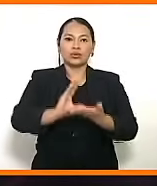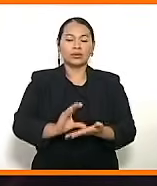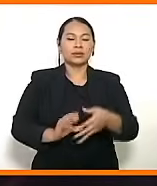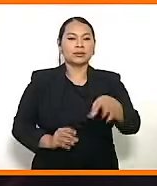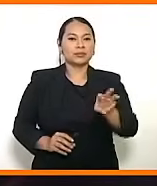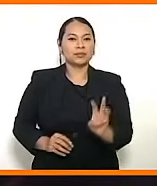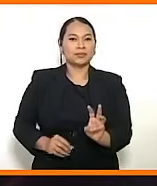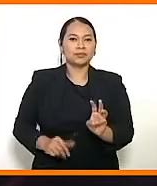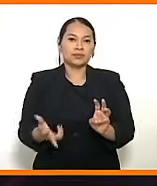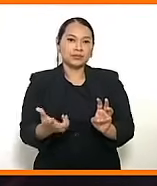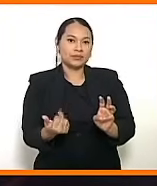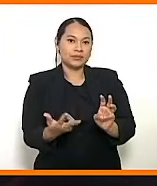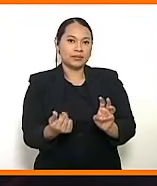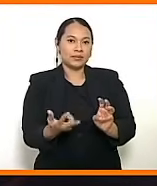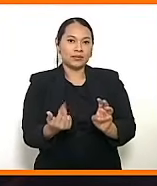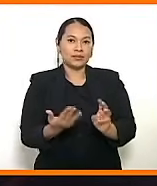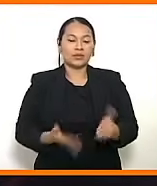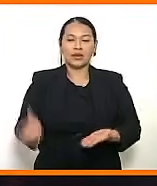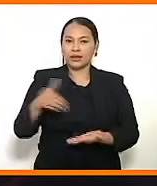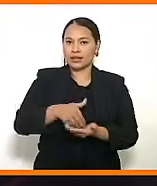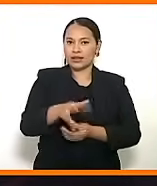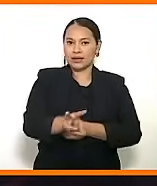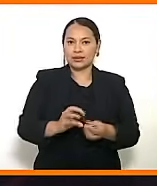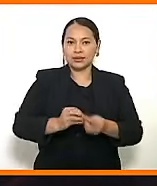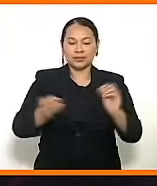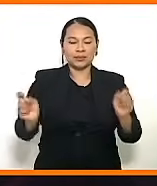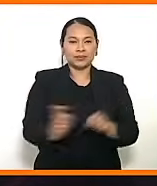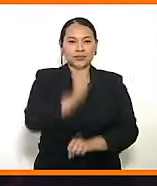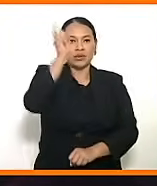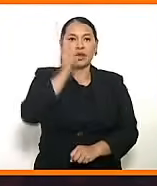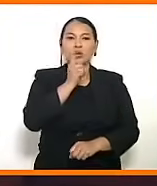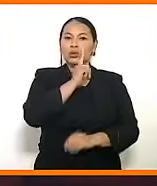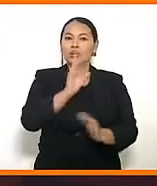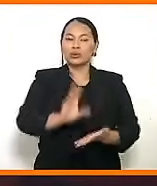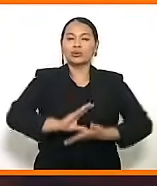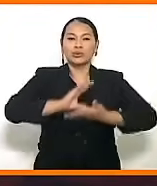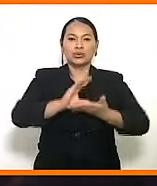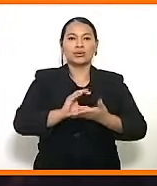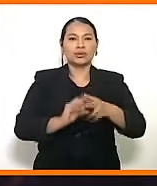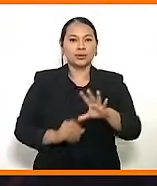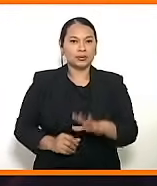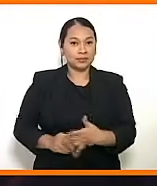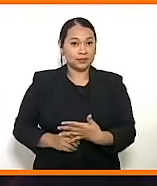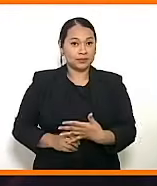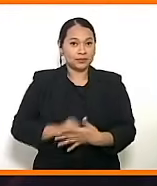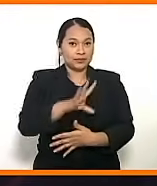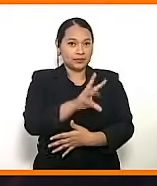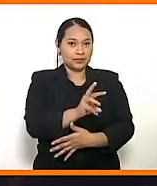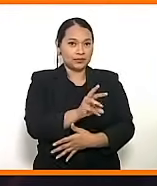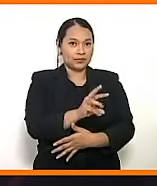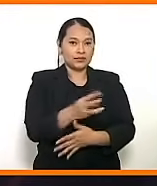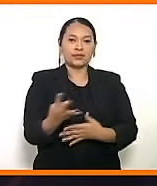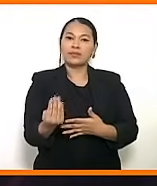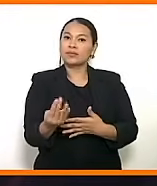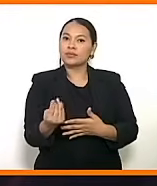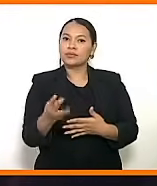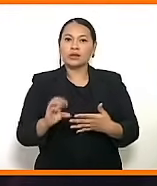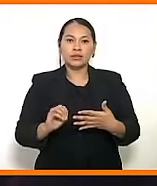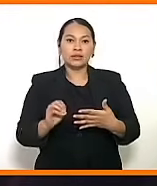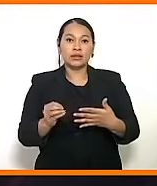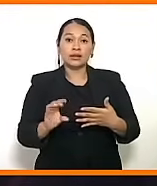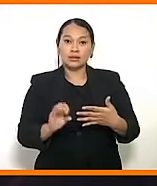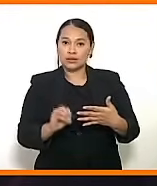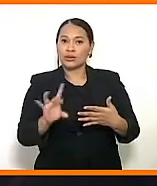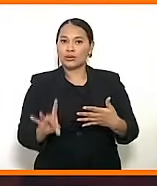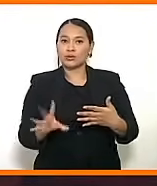es el 13. Con gusto te repito los 6 números ganadores en Loto Super Premio. 16, 14, 08,